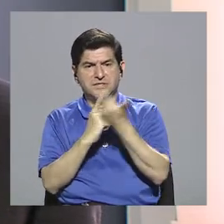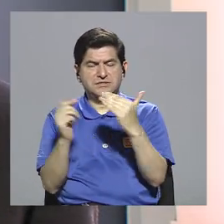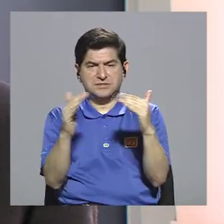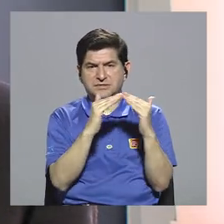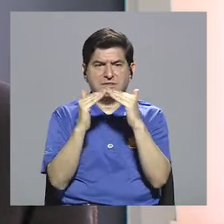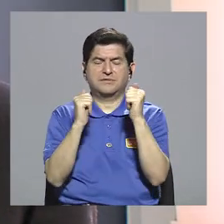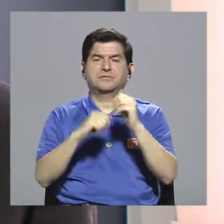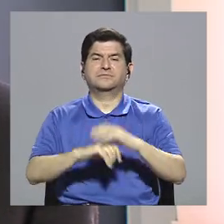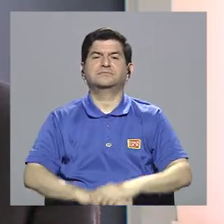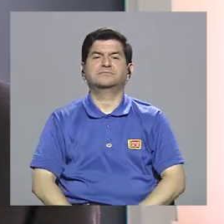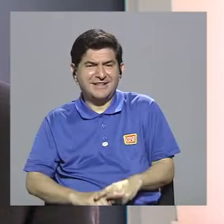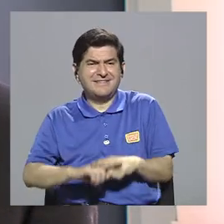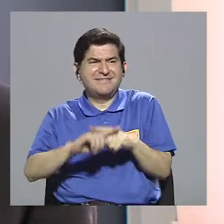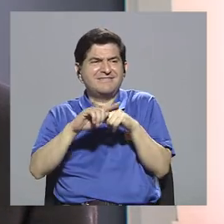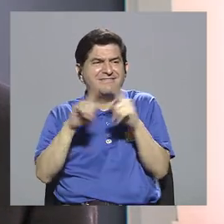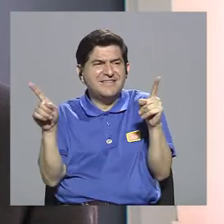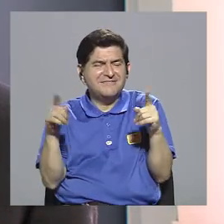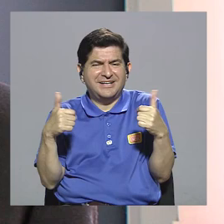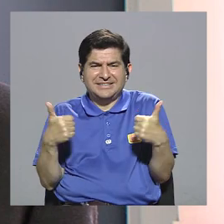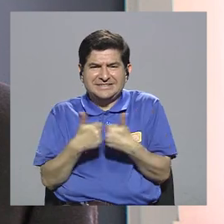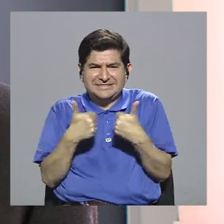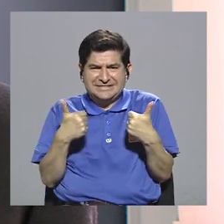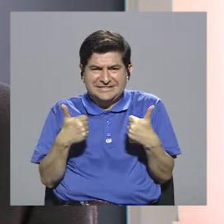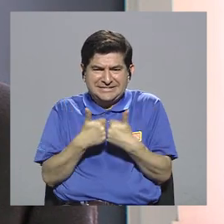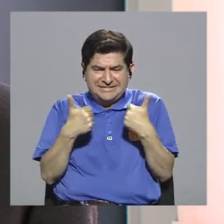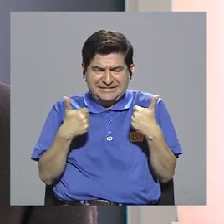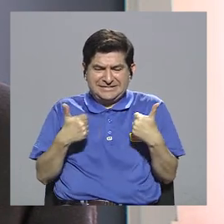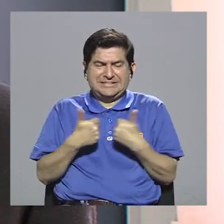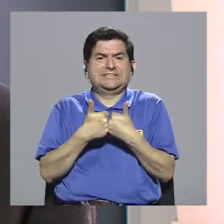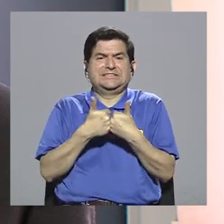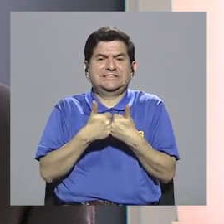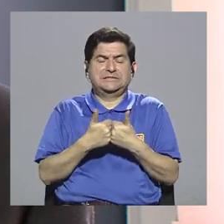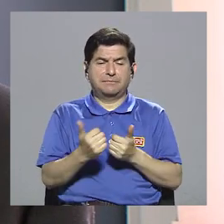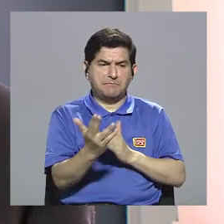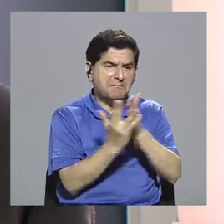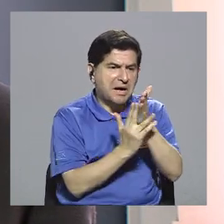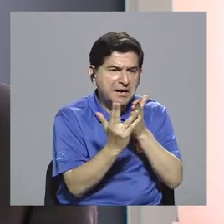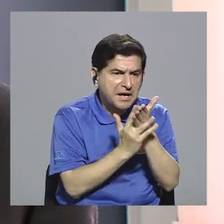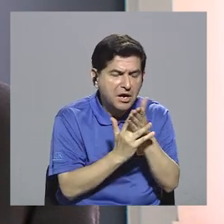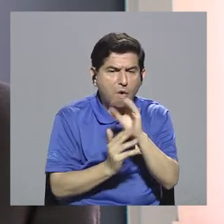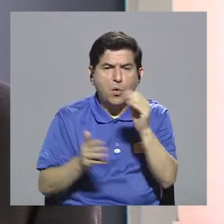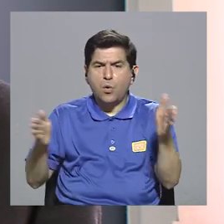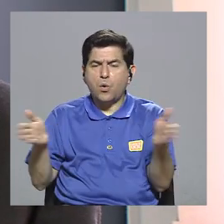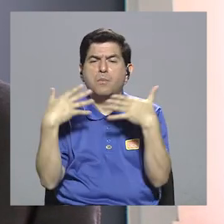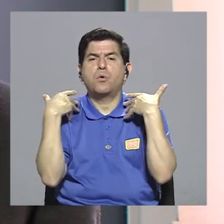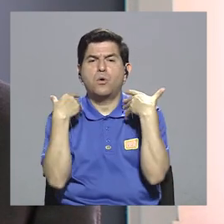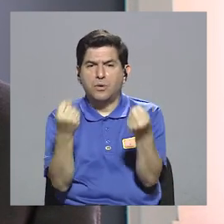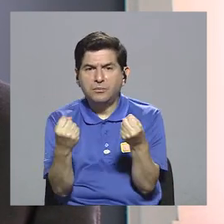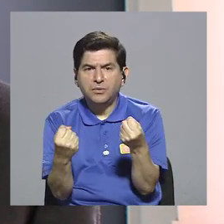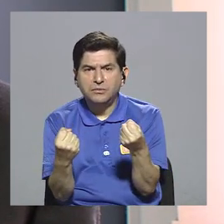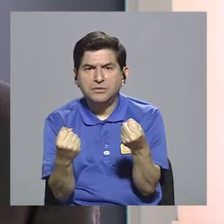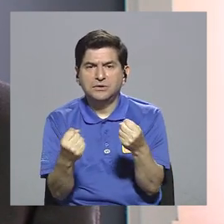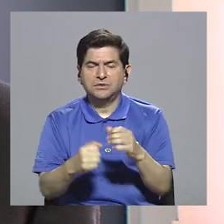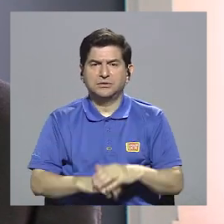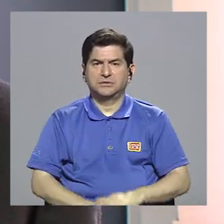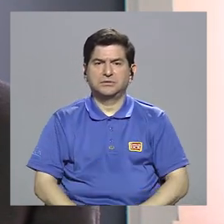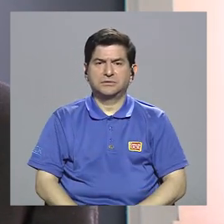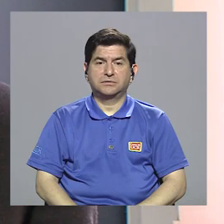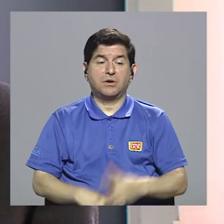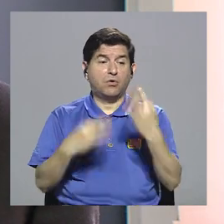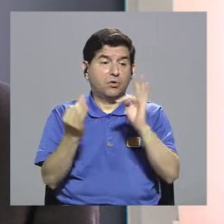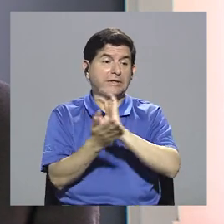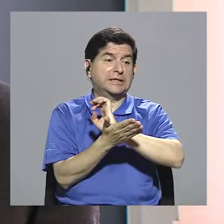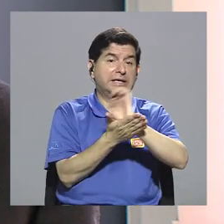diferentes desafíos de exceso de promoción de la salud de prevención sobre